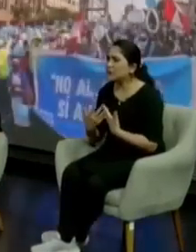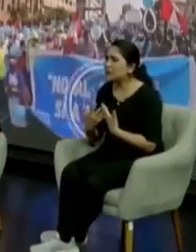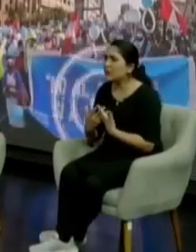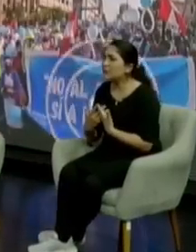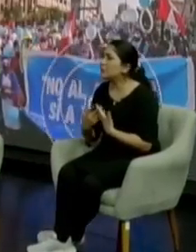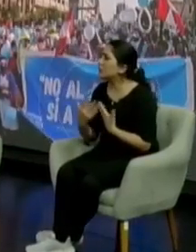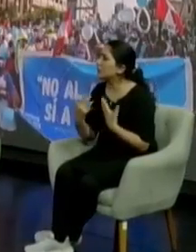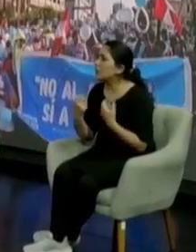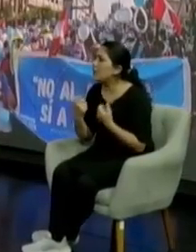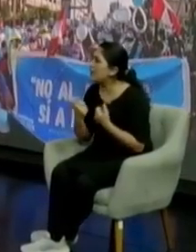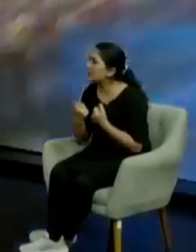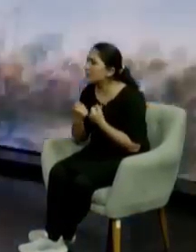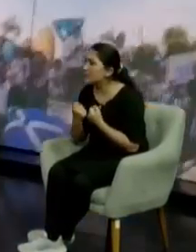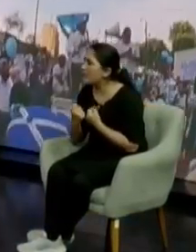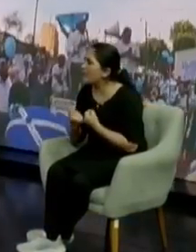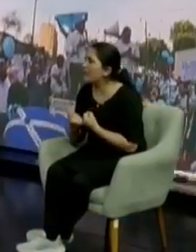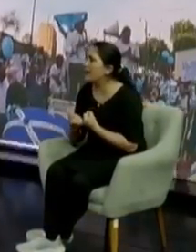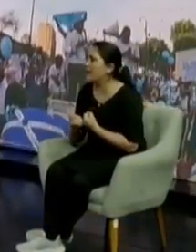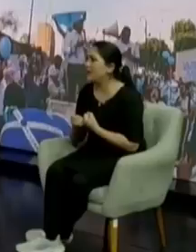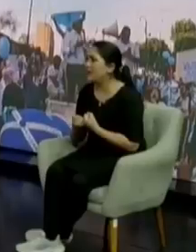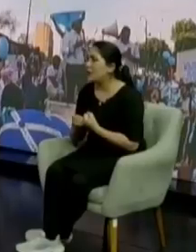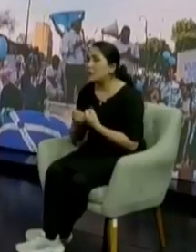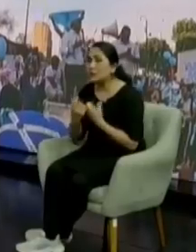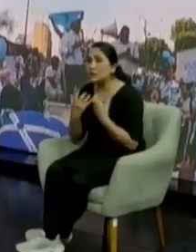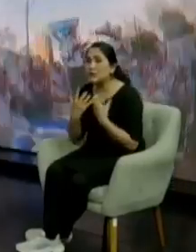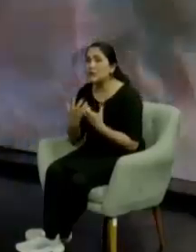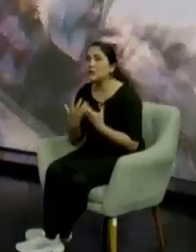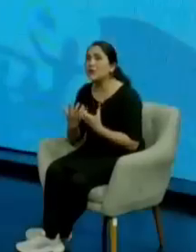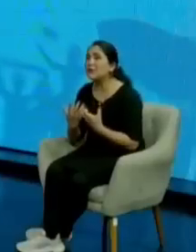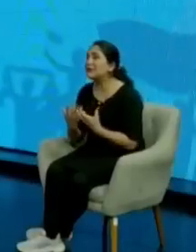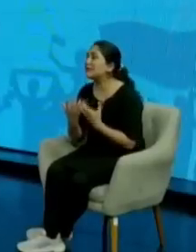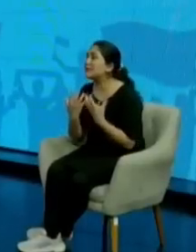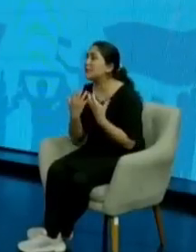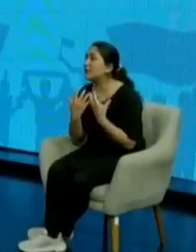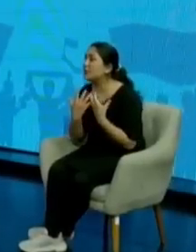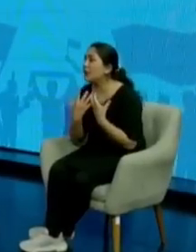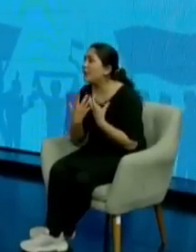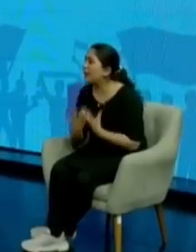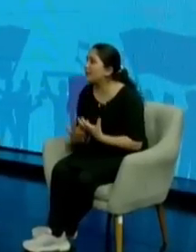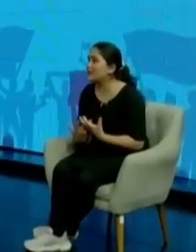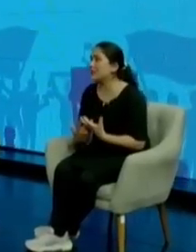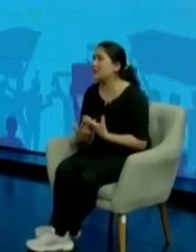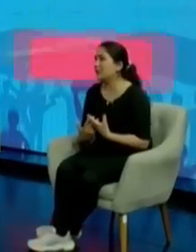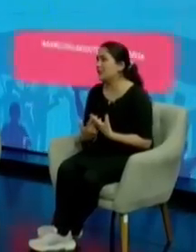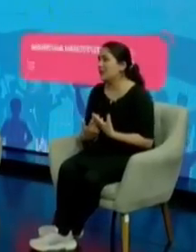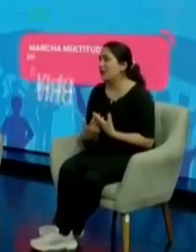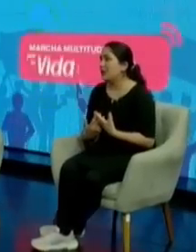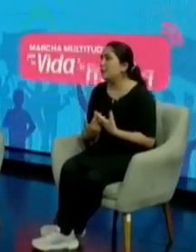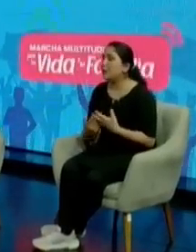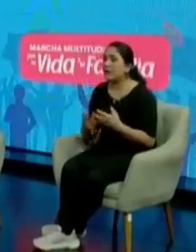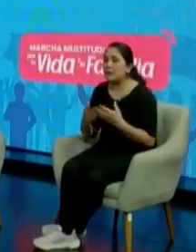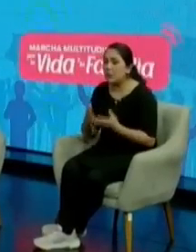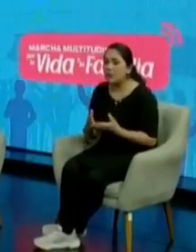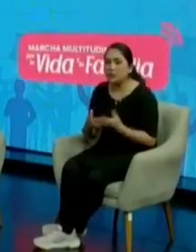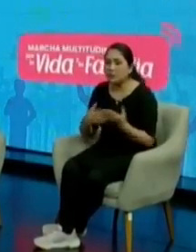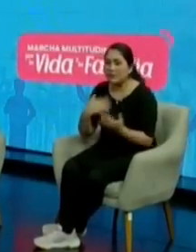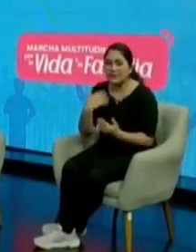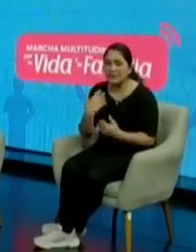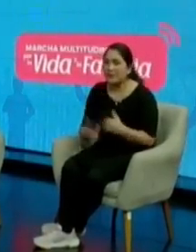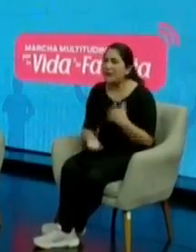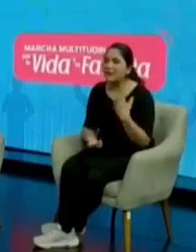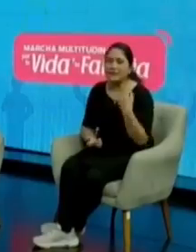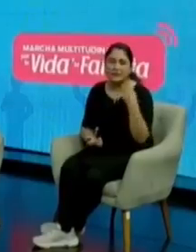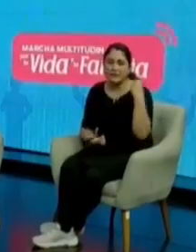¿cuánto solamente yo quería un abrazo de papá? Nuestros hijos solamente están esperando un abrazo. Porque en un momento tú